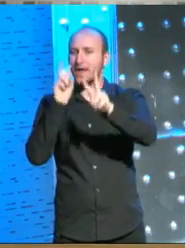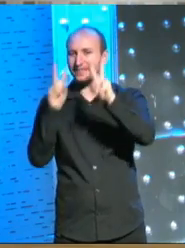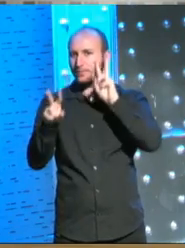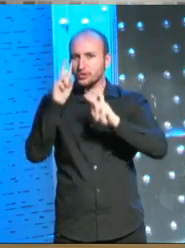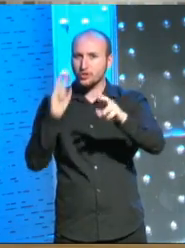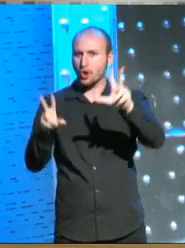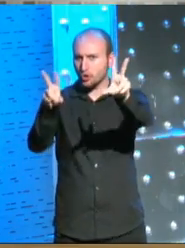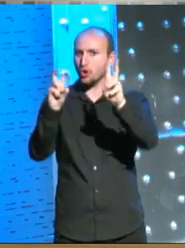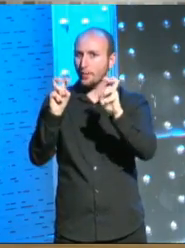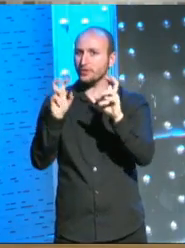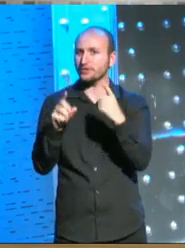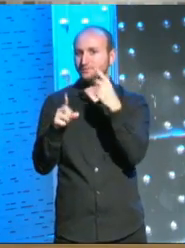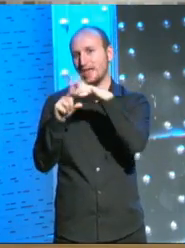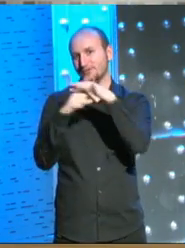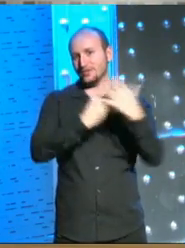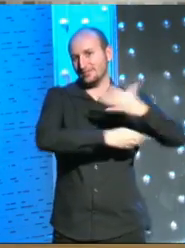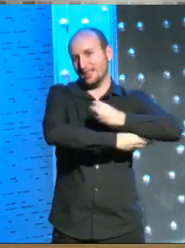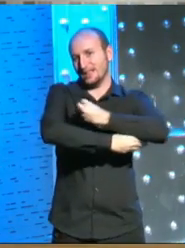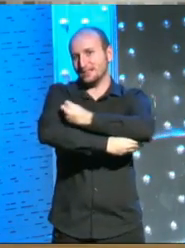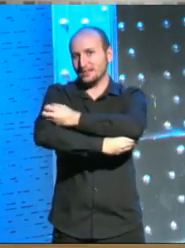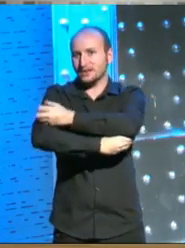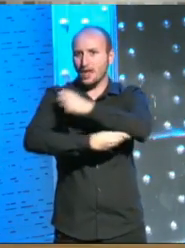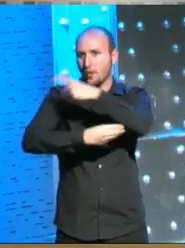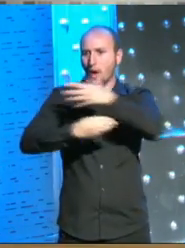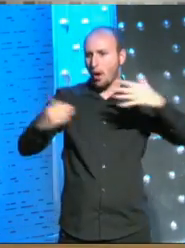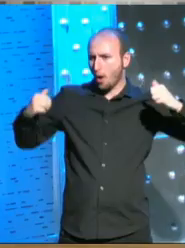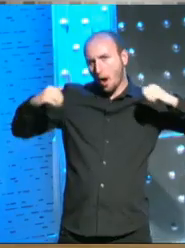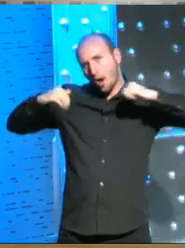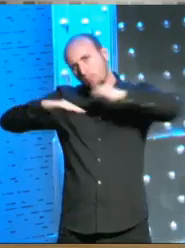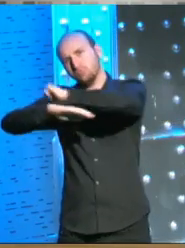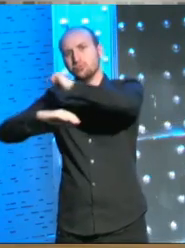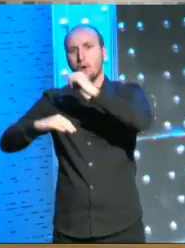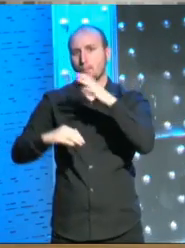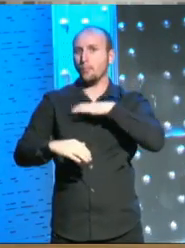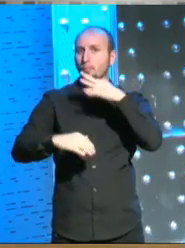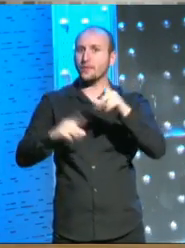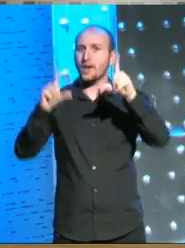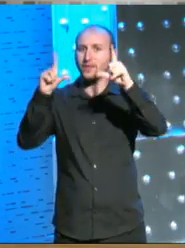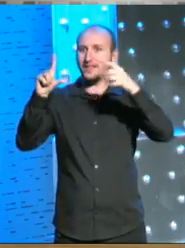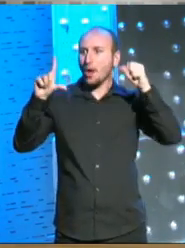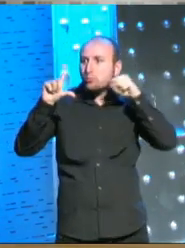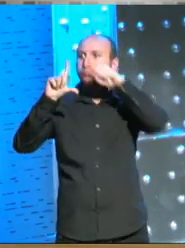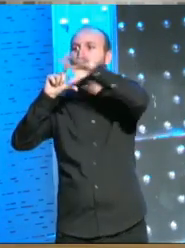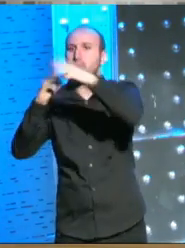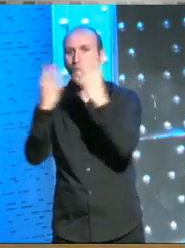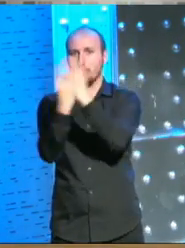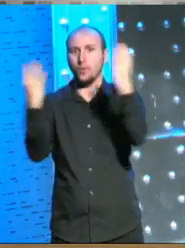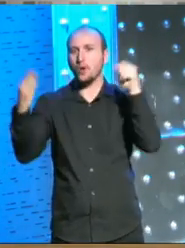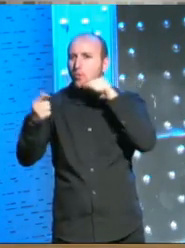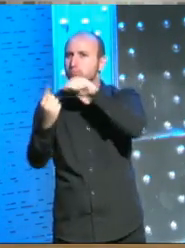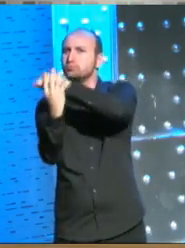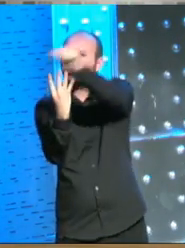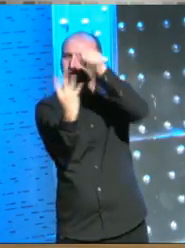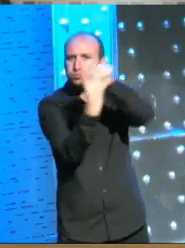y espantosa en el caso del tren, que me va a atropellar. El tren se va a salir de la pantalla y tirarse encima del público. El público, cuenta